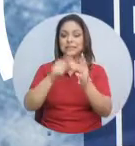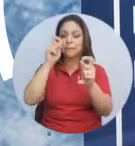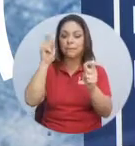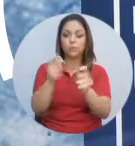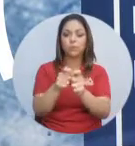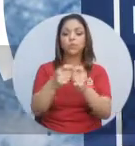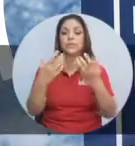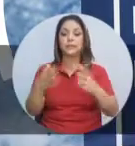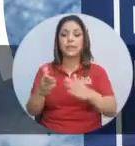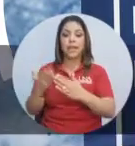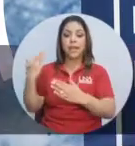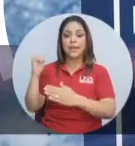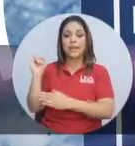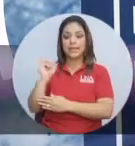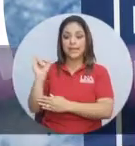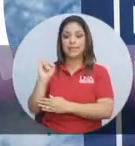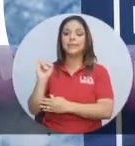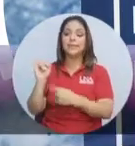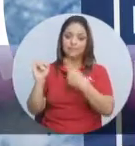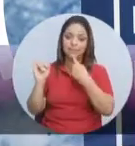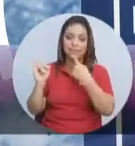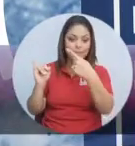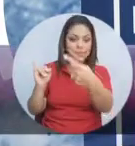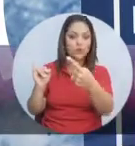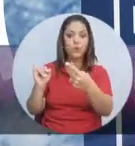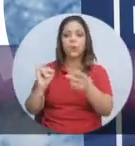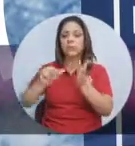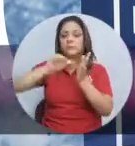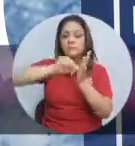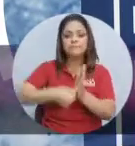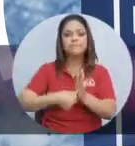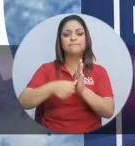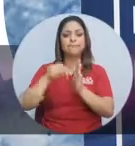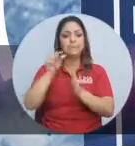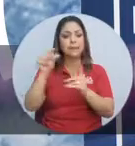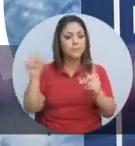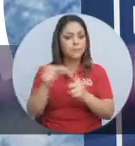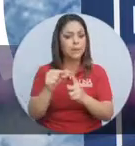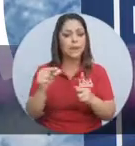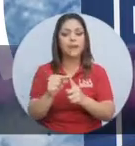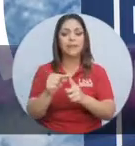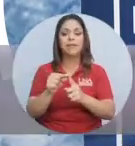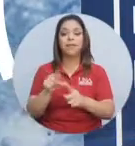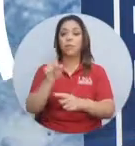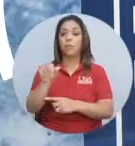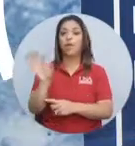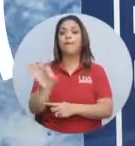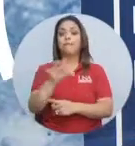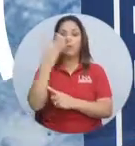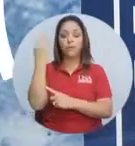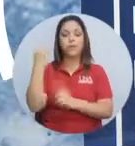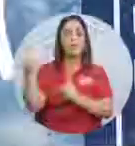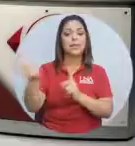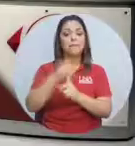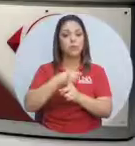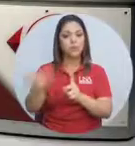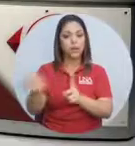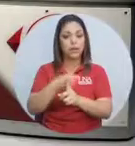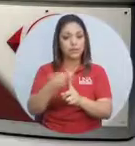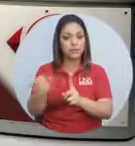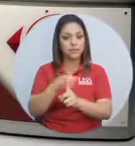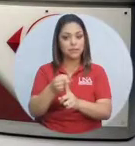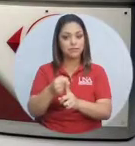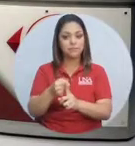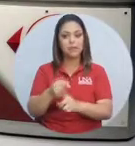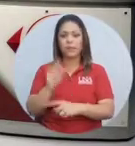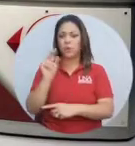Ya Ingrid también pasó la raya subrayando el término. Es una forma de violencia,